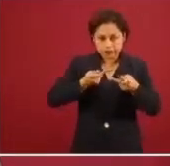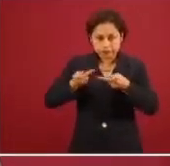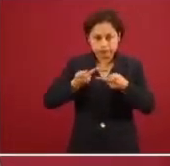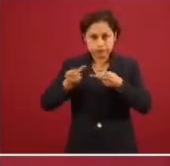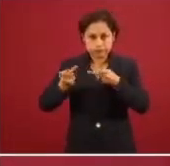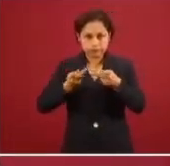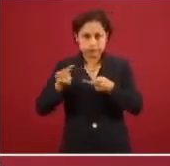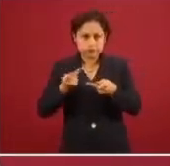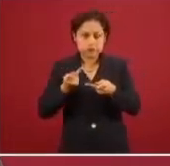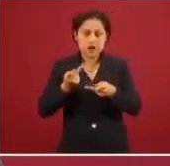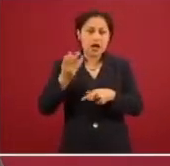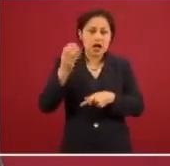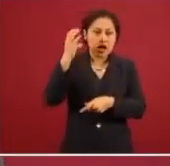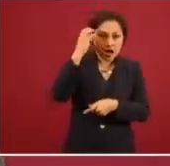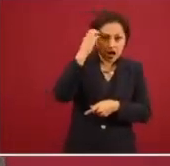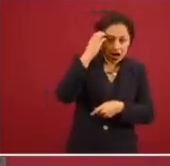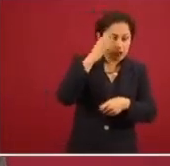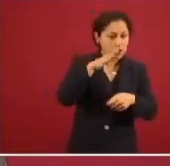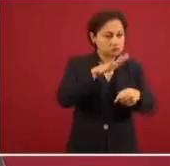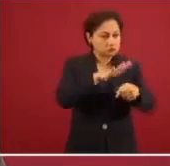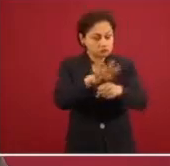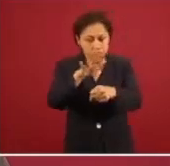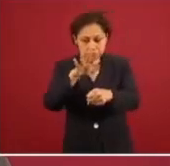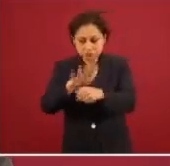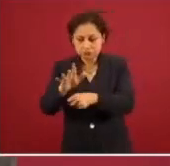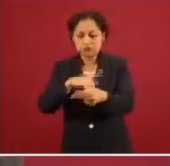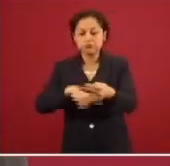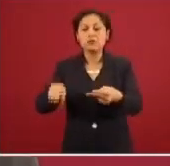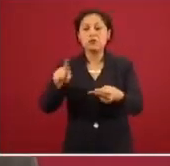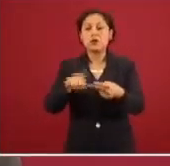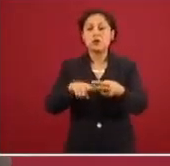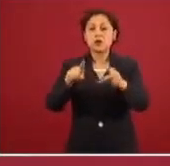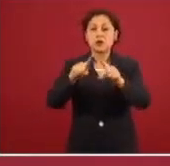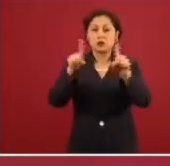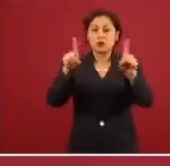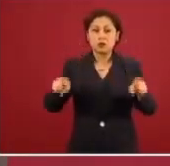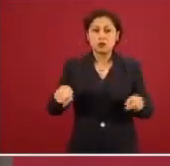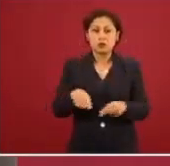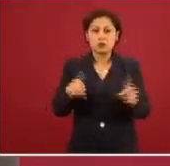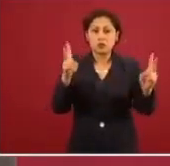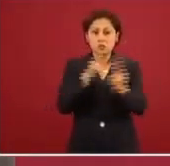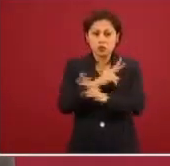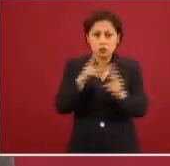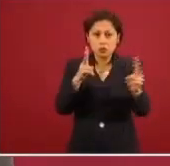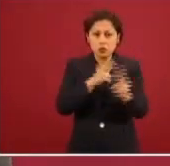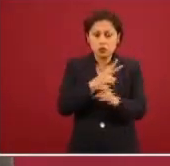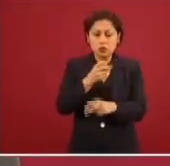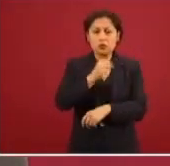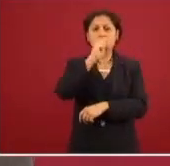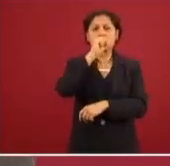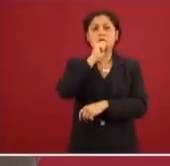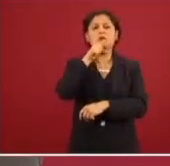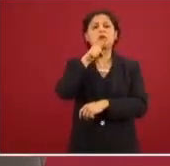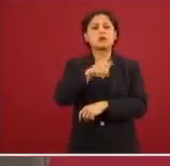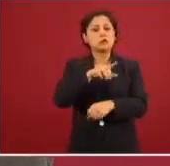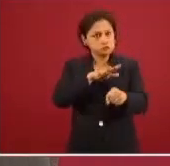camas, ventiladores, médicos especialistas, que podamos atender a todos,